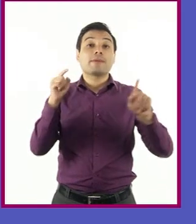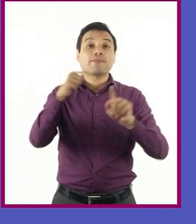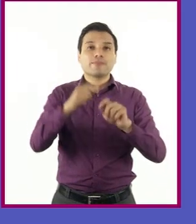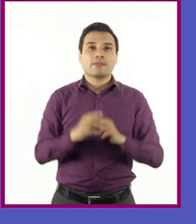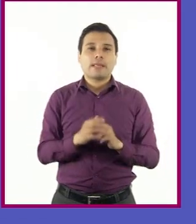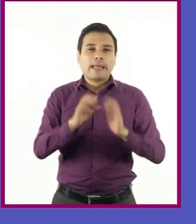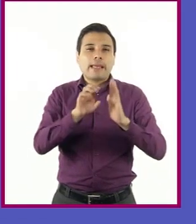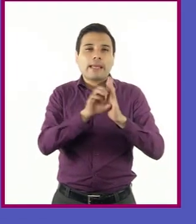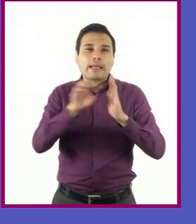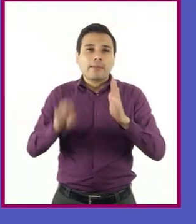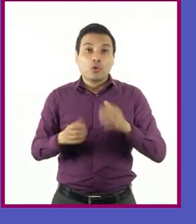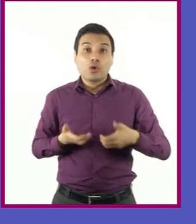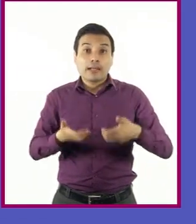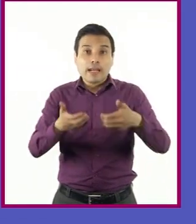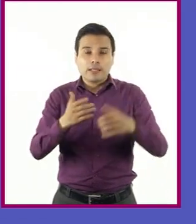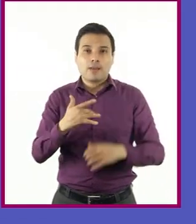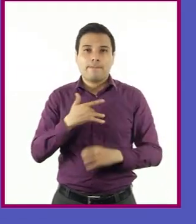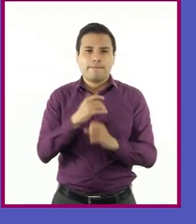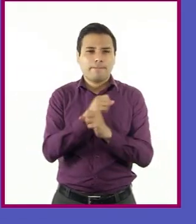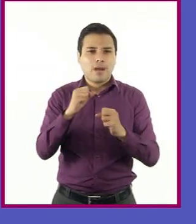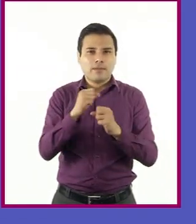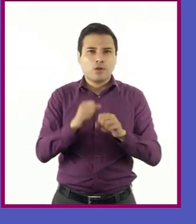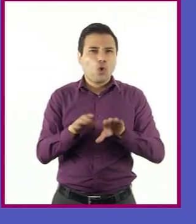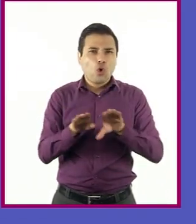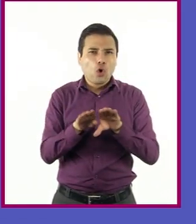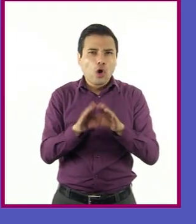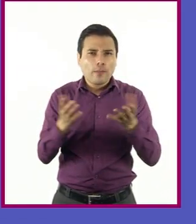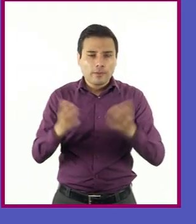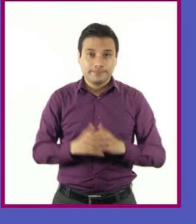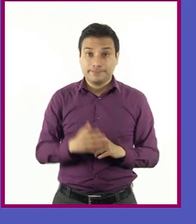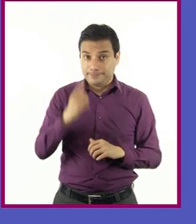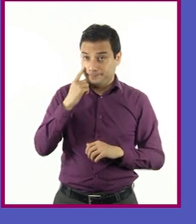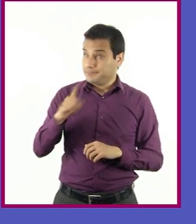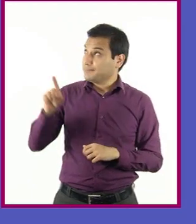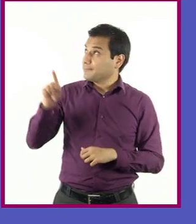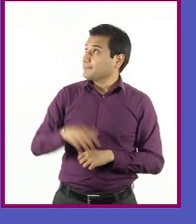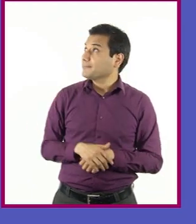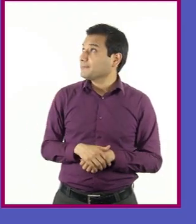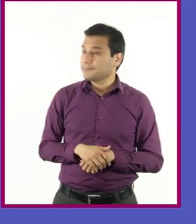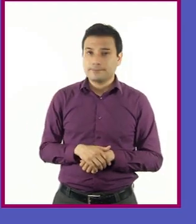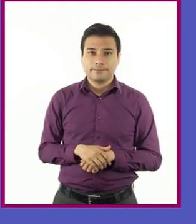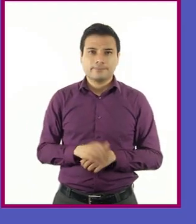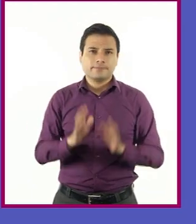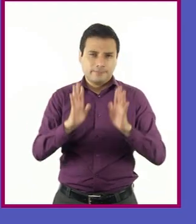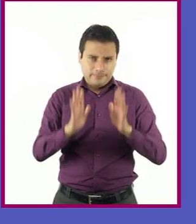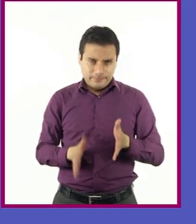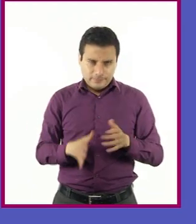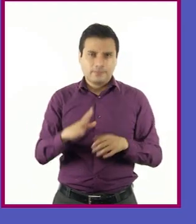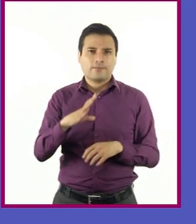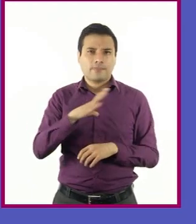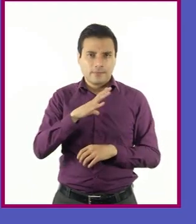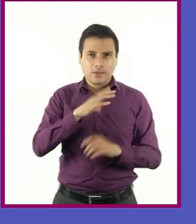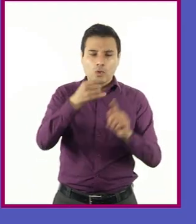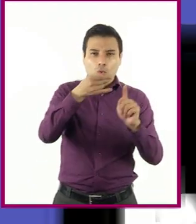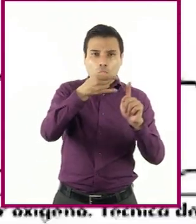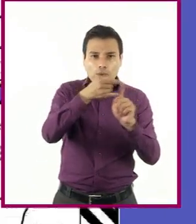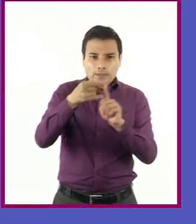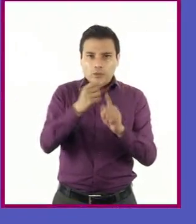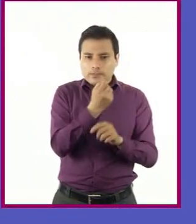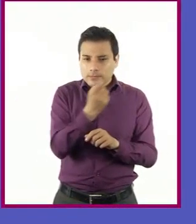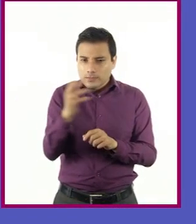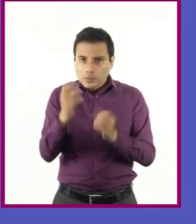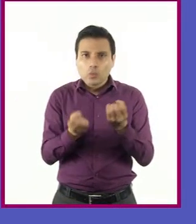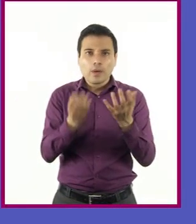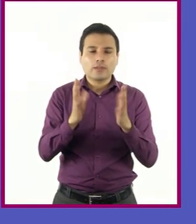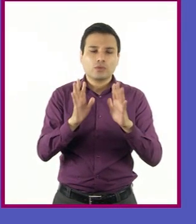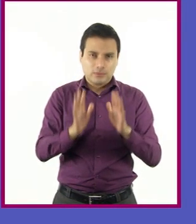borrador. Al revisarlo, vemos que ya está muy bien definido el mensaje, cuántos cuadritos o viñetas necesitamos